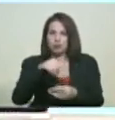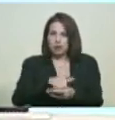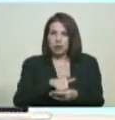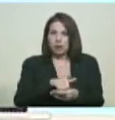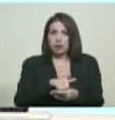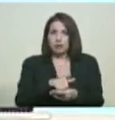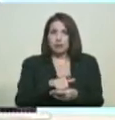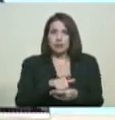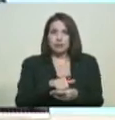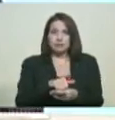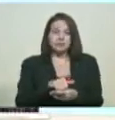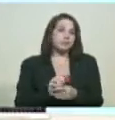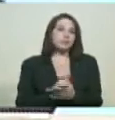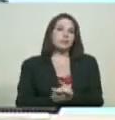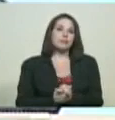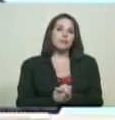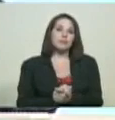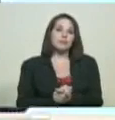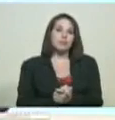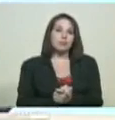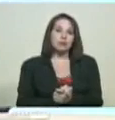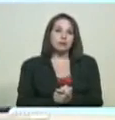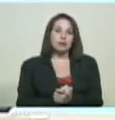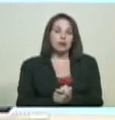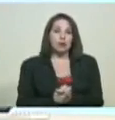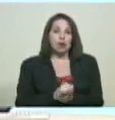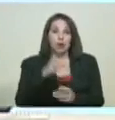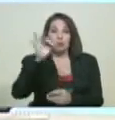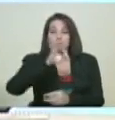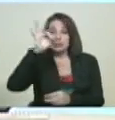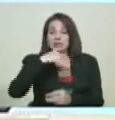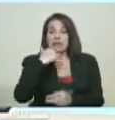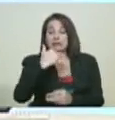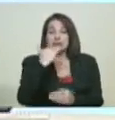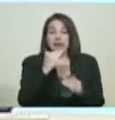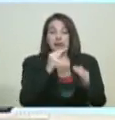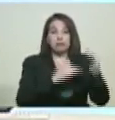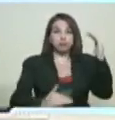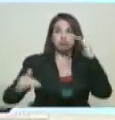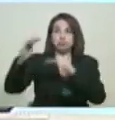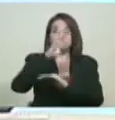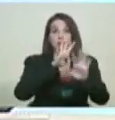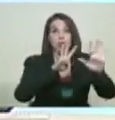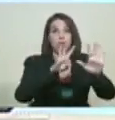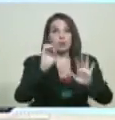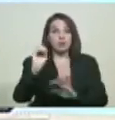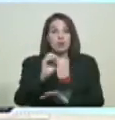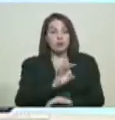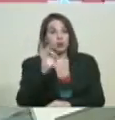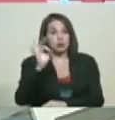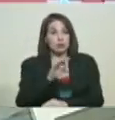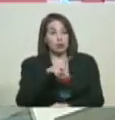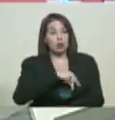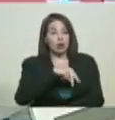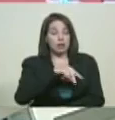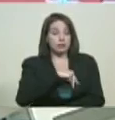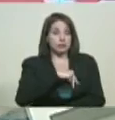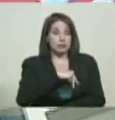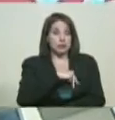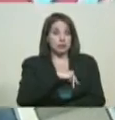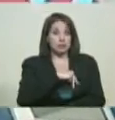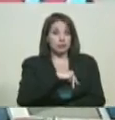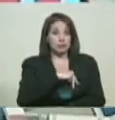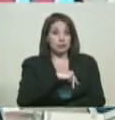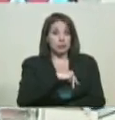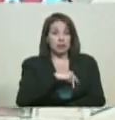estamos hablando de un porcentaje por encima del 90% de los carnetizados los que venimos de